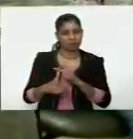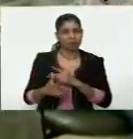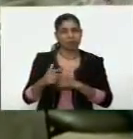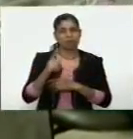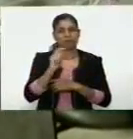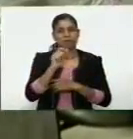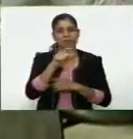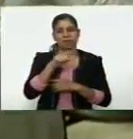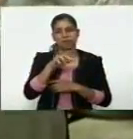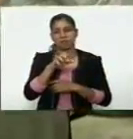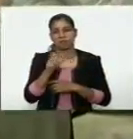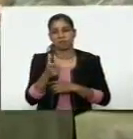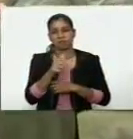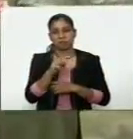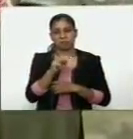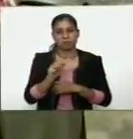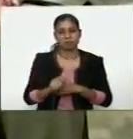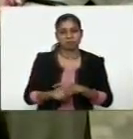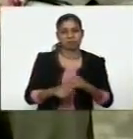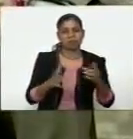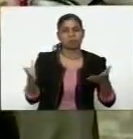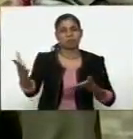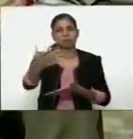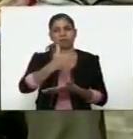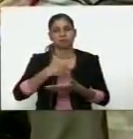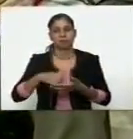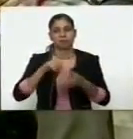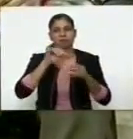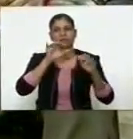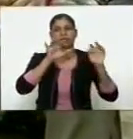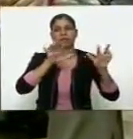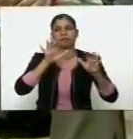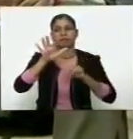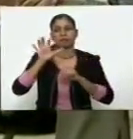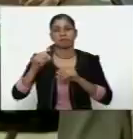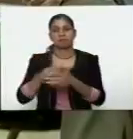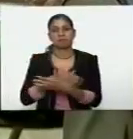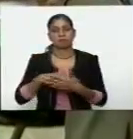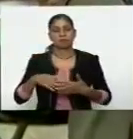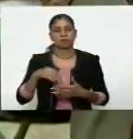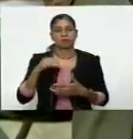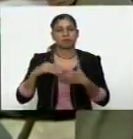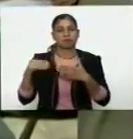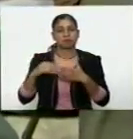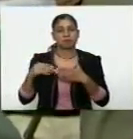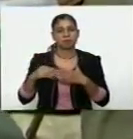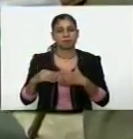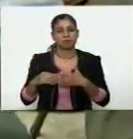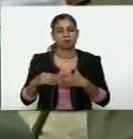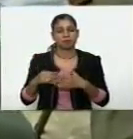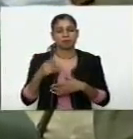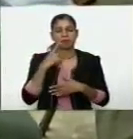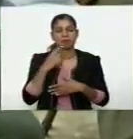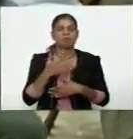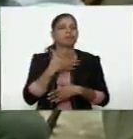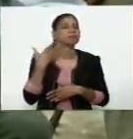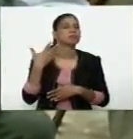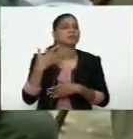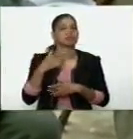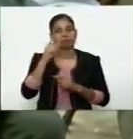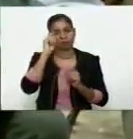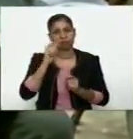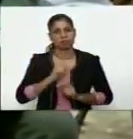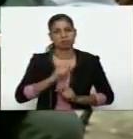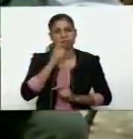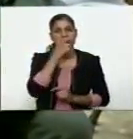logró recaudar en su fase de preventa 850 millones de dólares. Pero hay que decirlo sin falsa modestia, con mucha dignidad, porque este